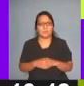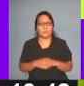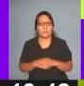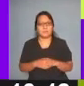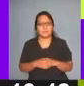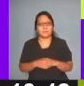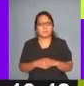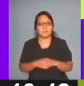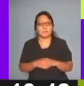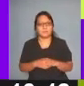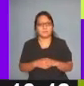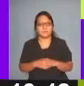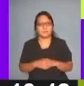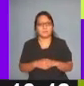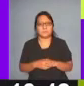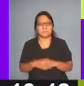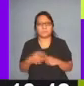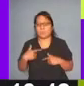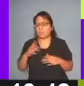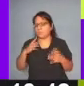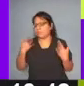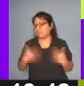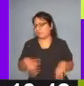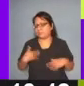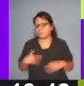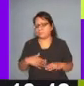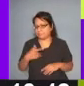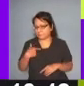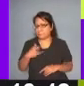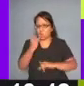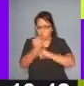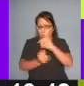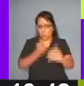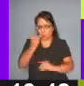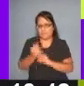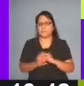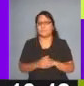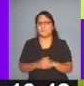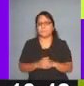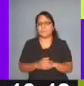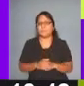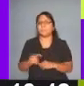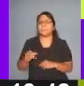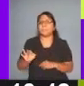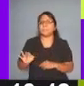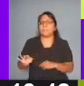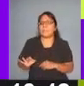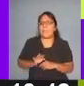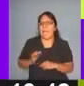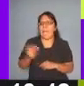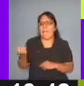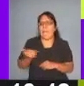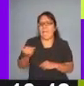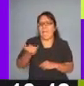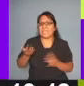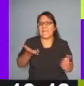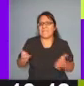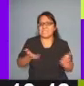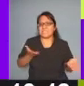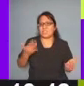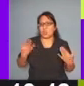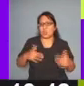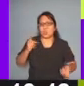Tremendo. Sí, mira, te voy a contar. Nosotros tenemos un gran experto en el ministerio que es un asesor externo, se llama